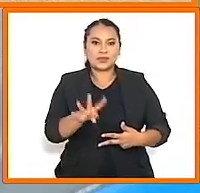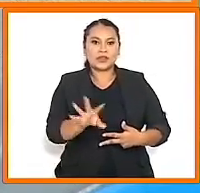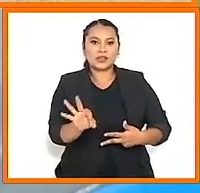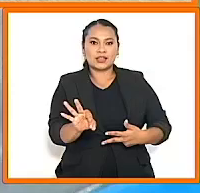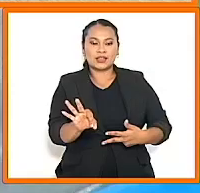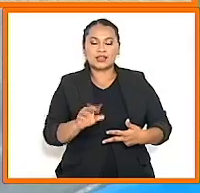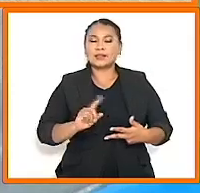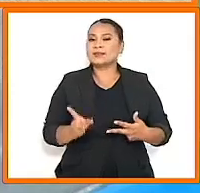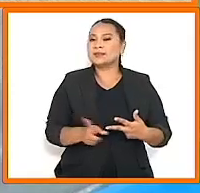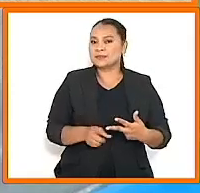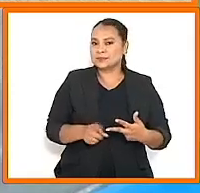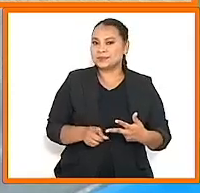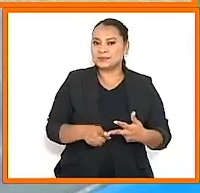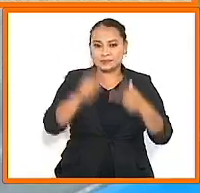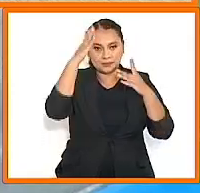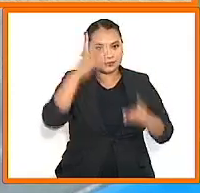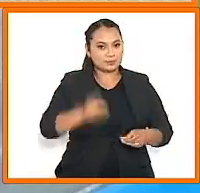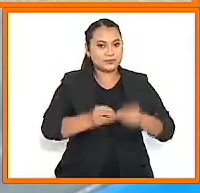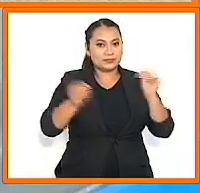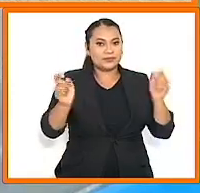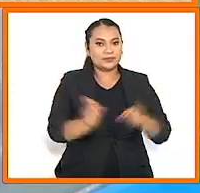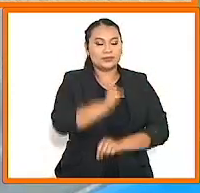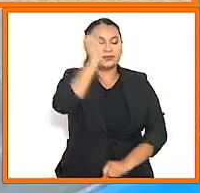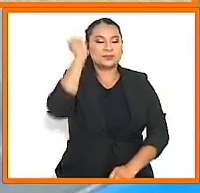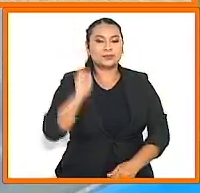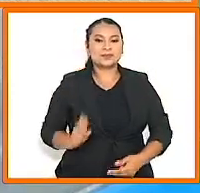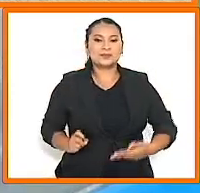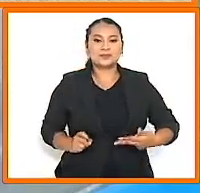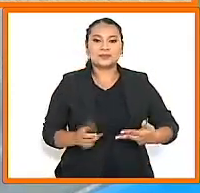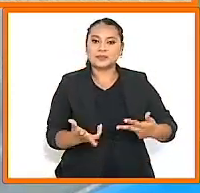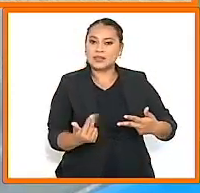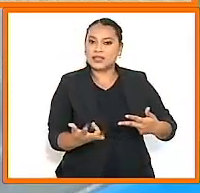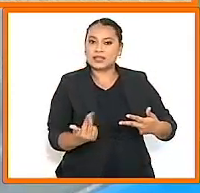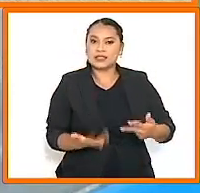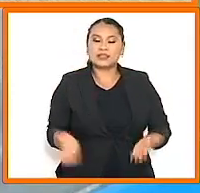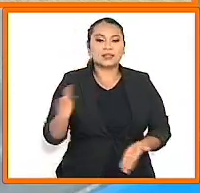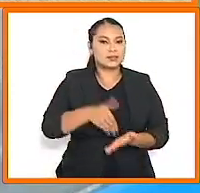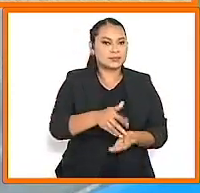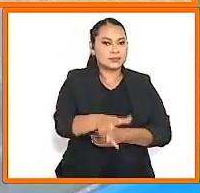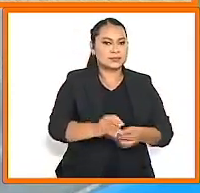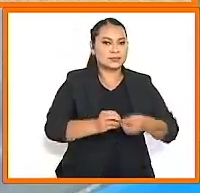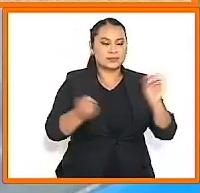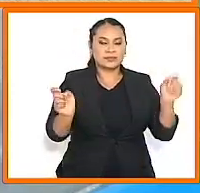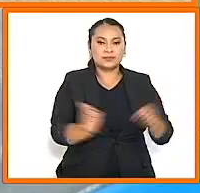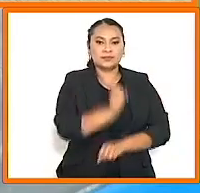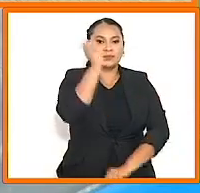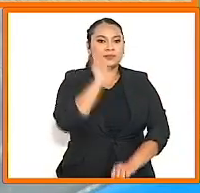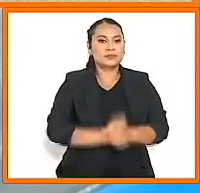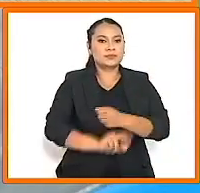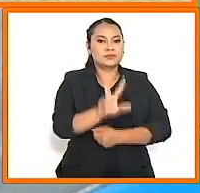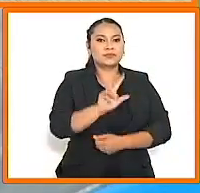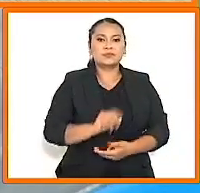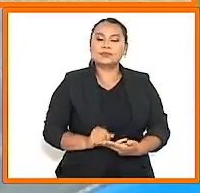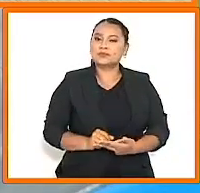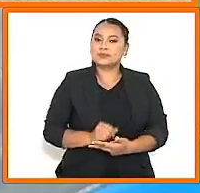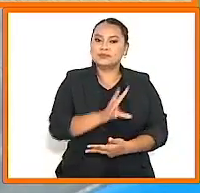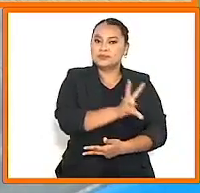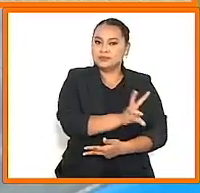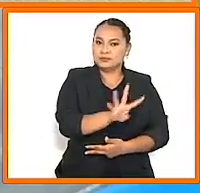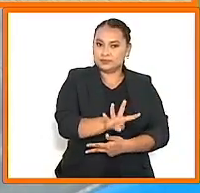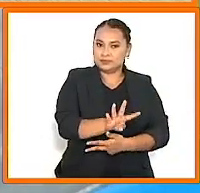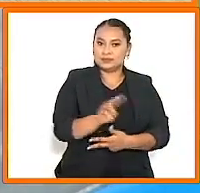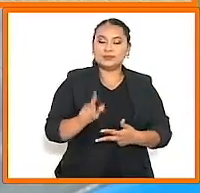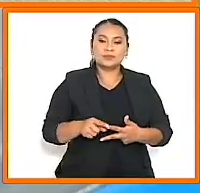49. Tercer y decisivo número ganador, 13. Con gusto repito, tus tres números ganadores son